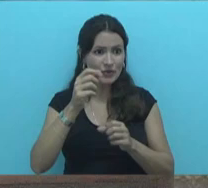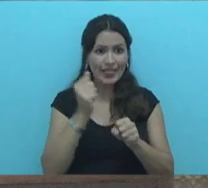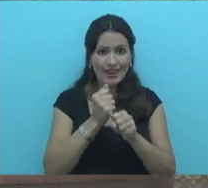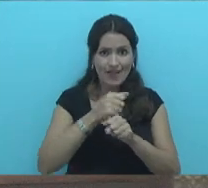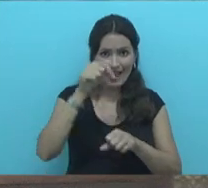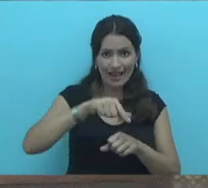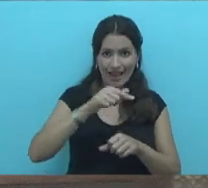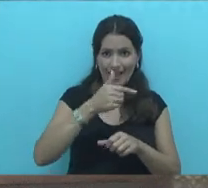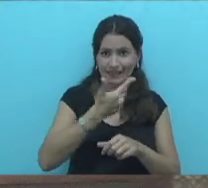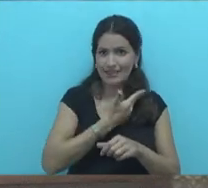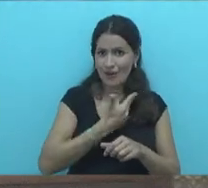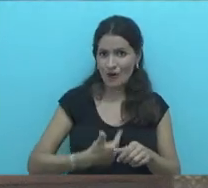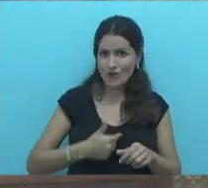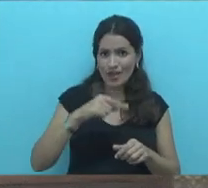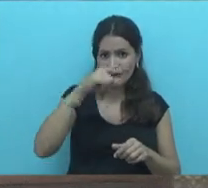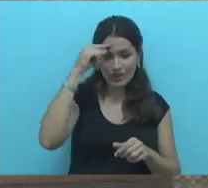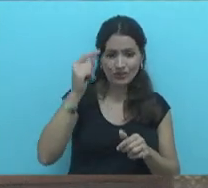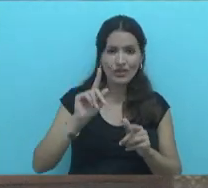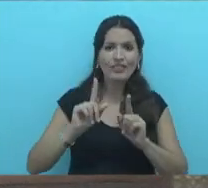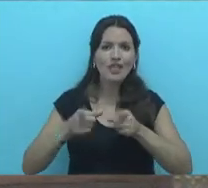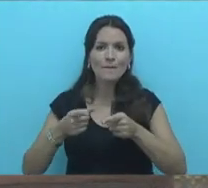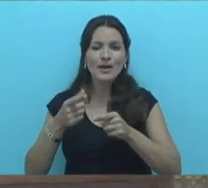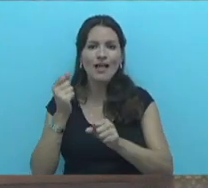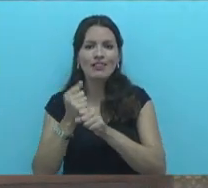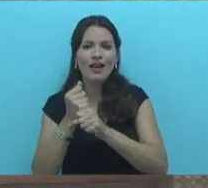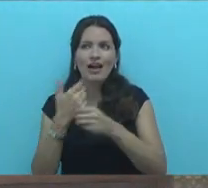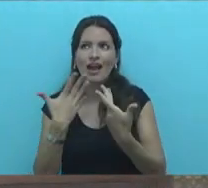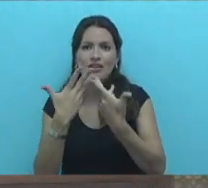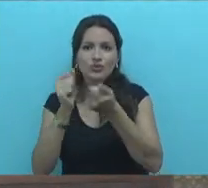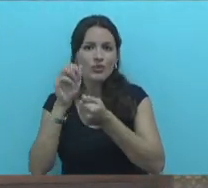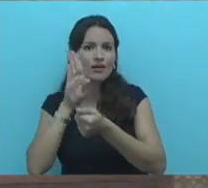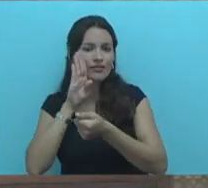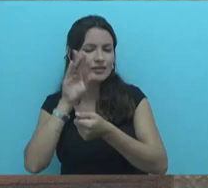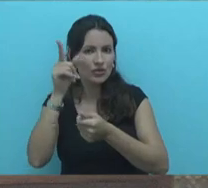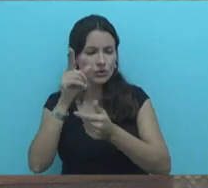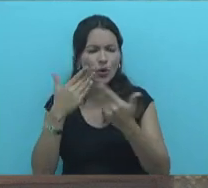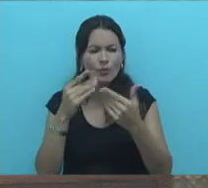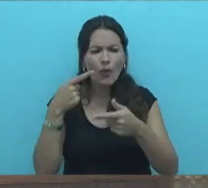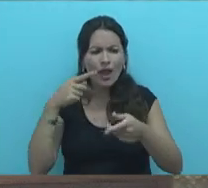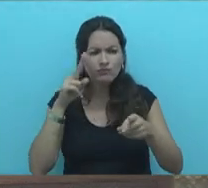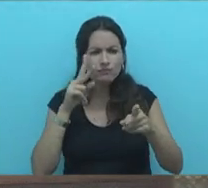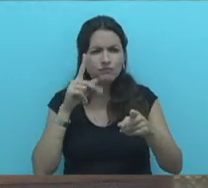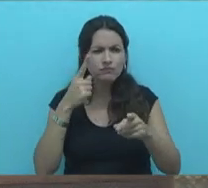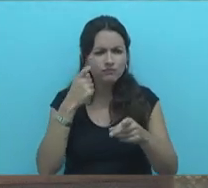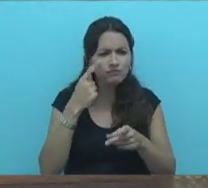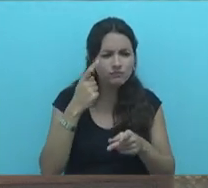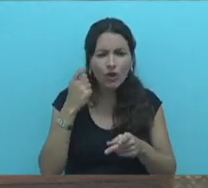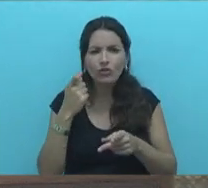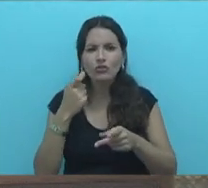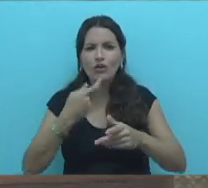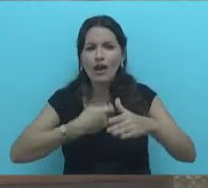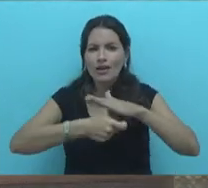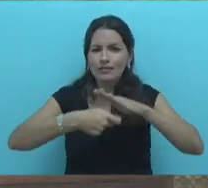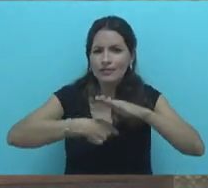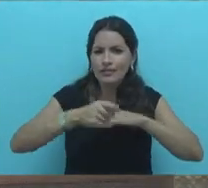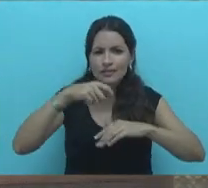para decir que se combate contra el narcotráfico, cuando en realidad lo que hace es regular el narcotráfico de América hacia Europa. Con ese